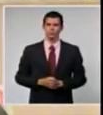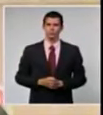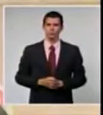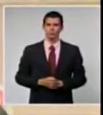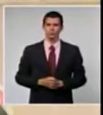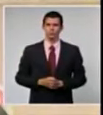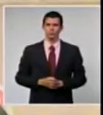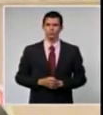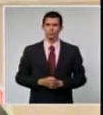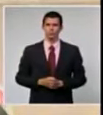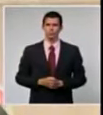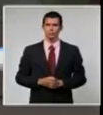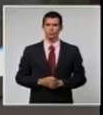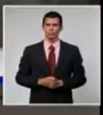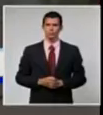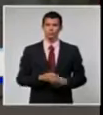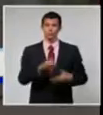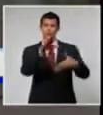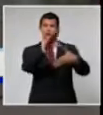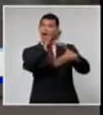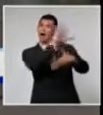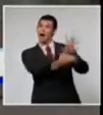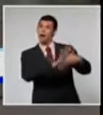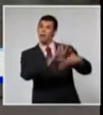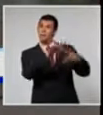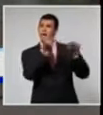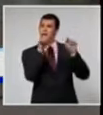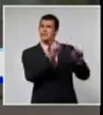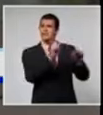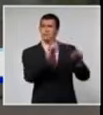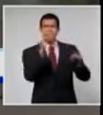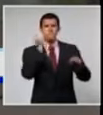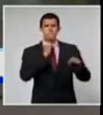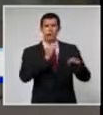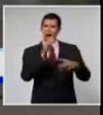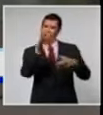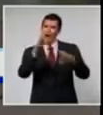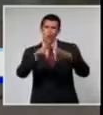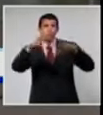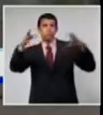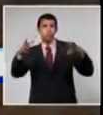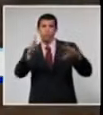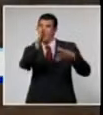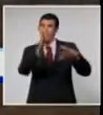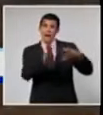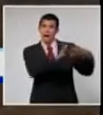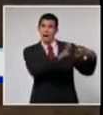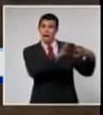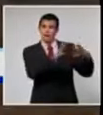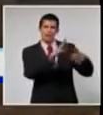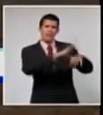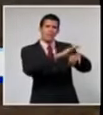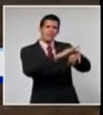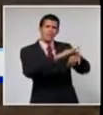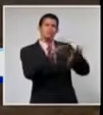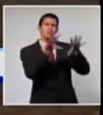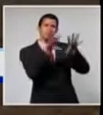en el continente americano, según cifras de la Organización Mundial de la Salud. La fragilidad de los sistemas sanitarios y los